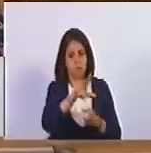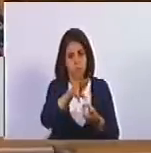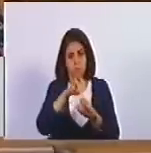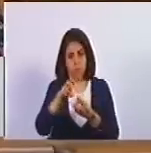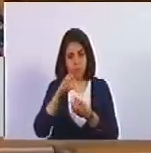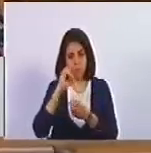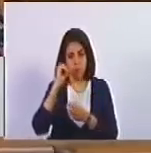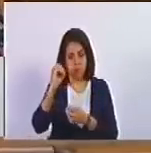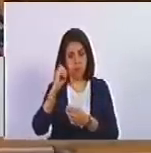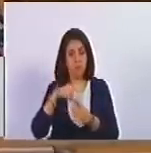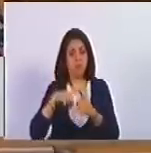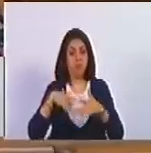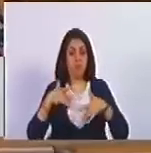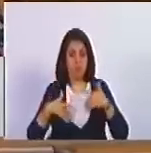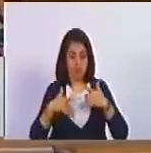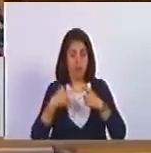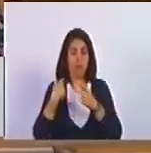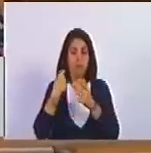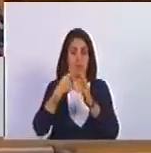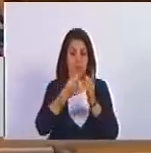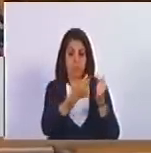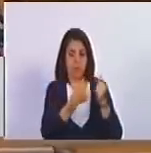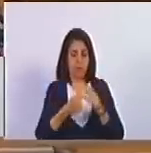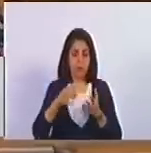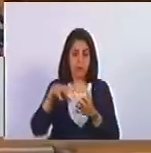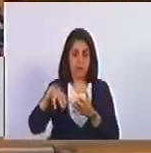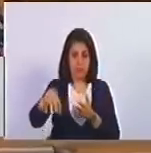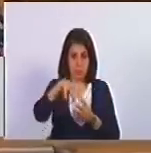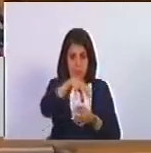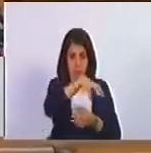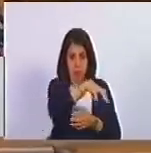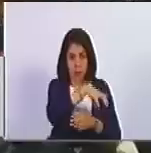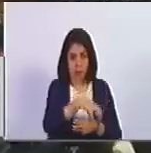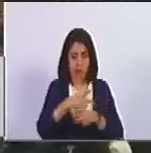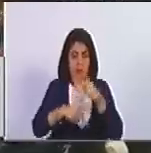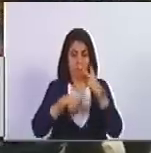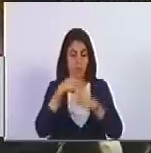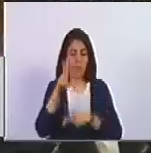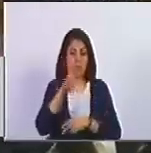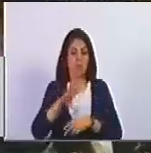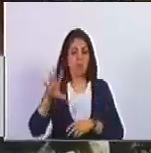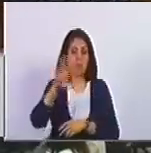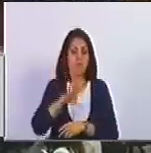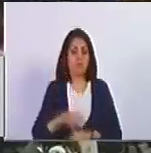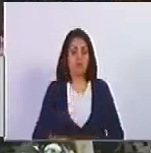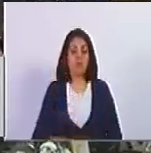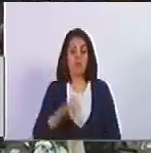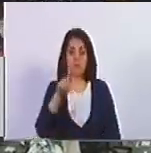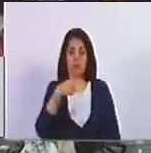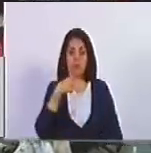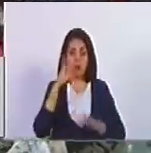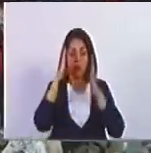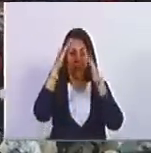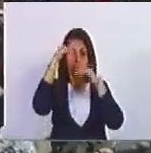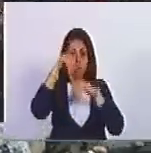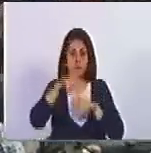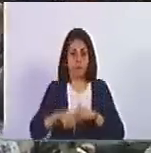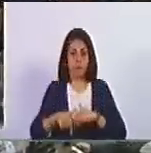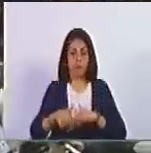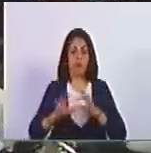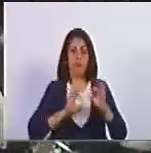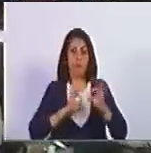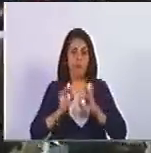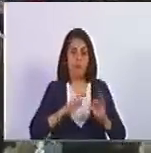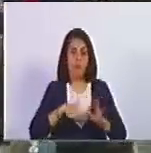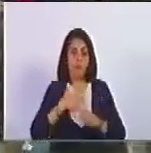que desarrollan actividades económicas en varias entidades político-territoriales del país, atendiendo para ello a la